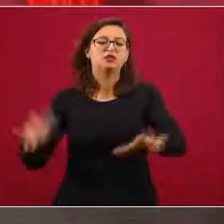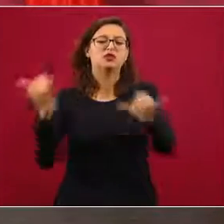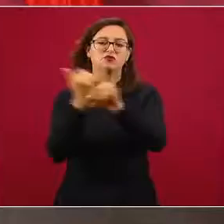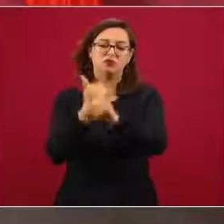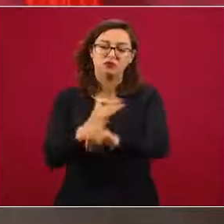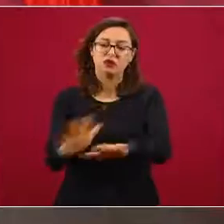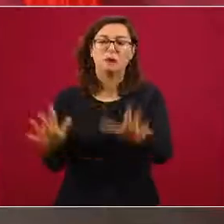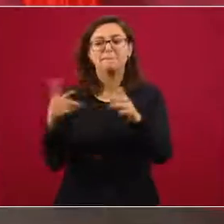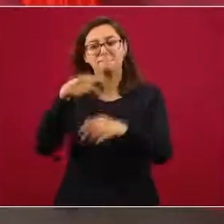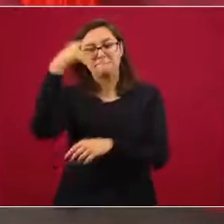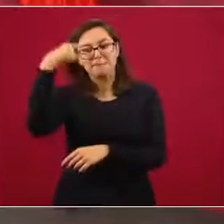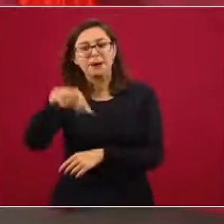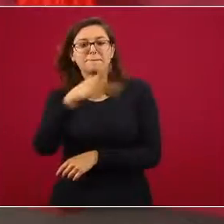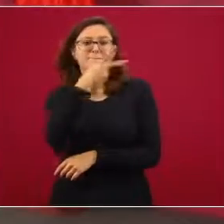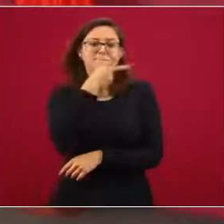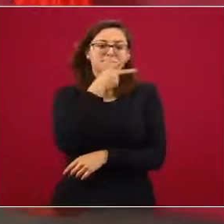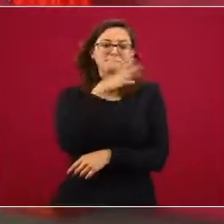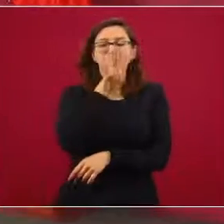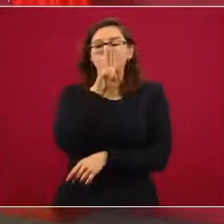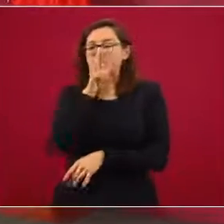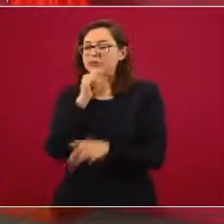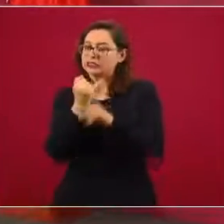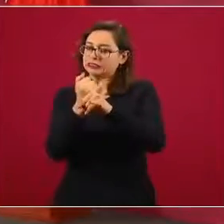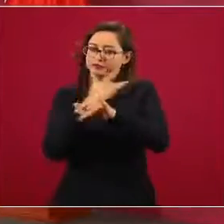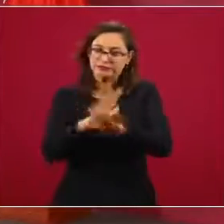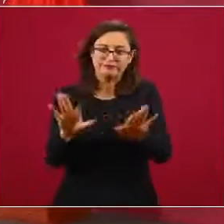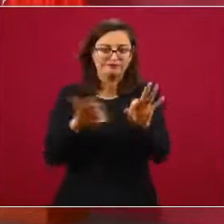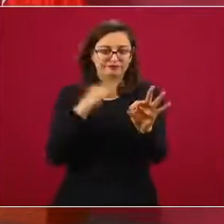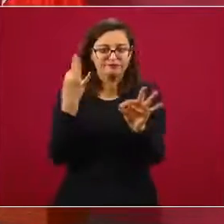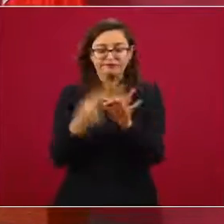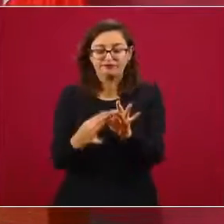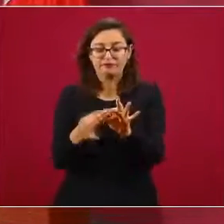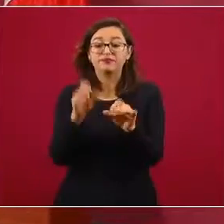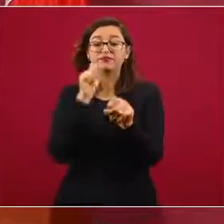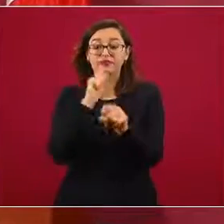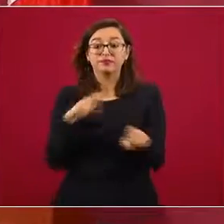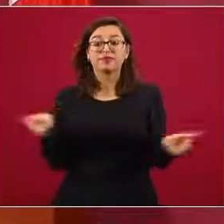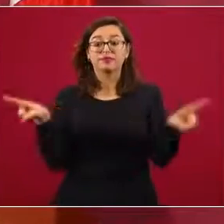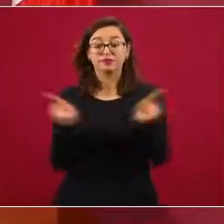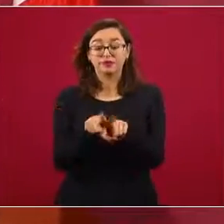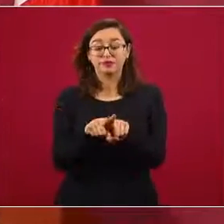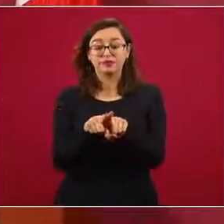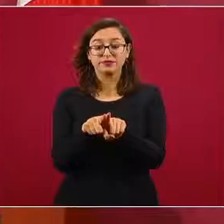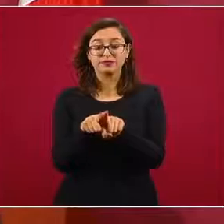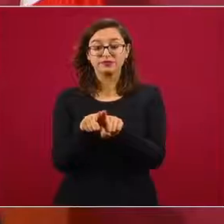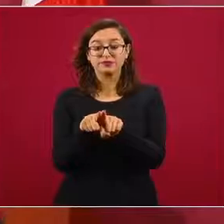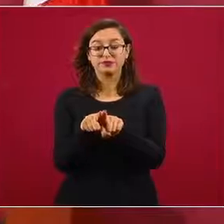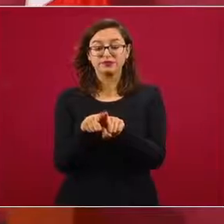mamás tengan la información y también los